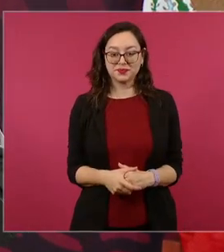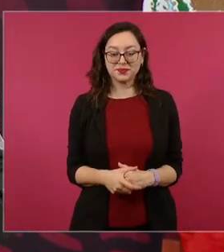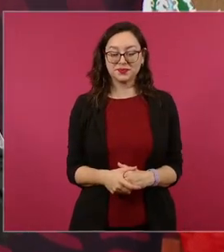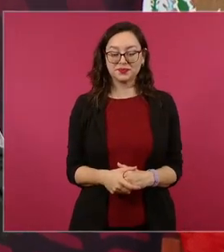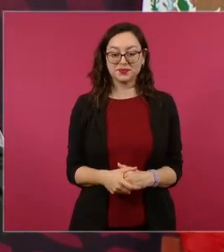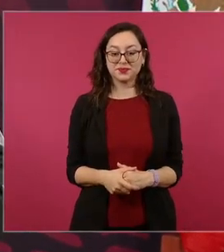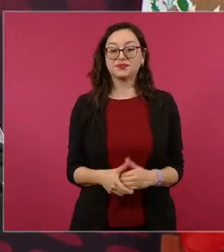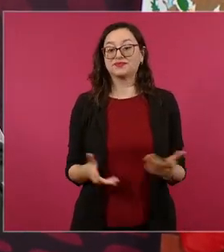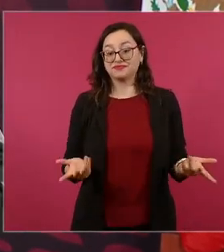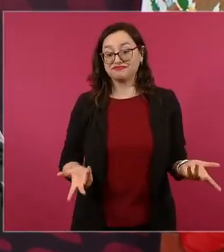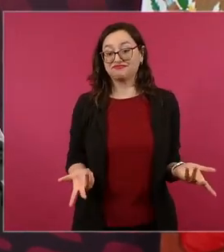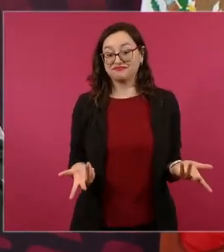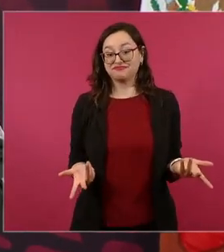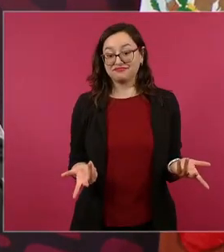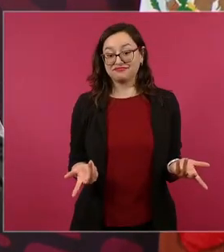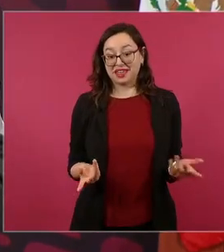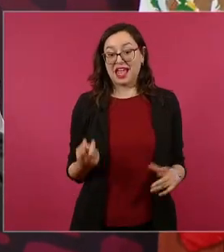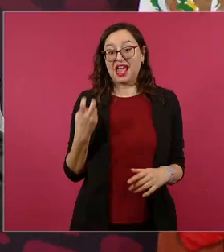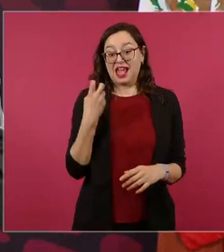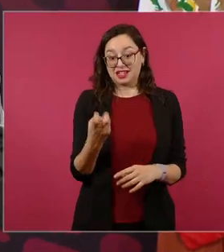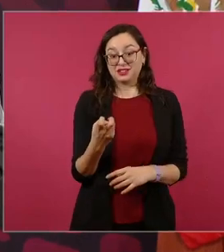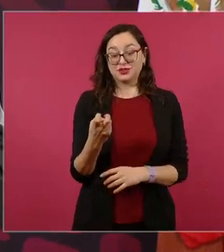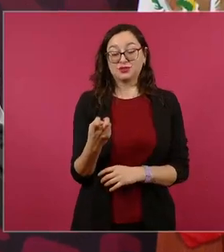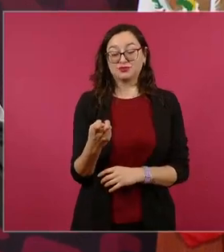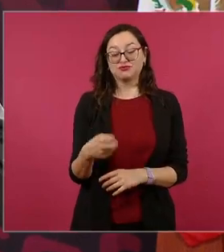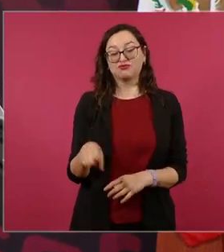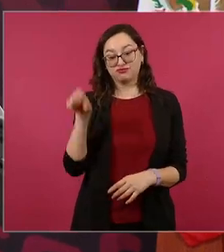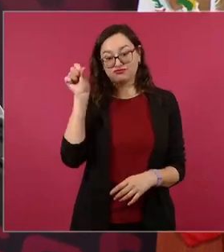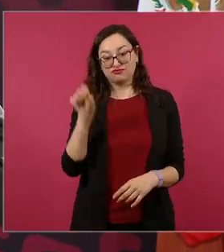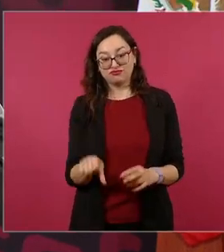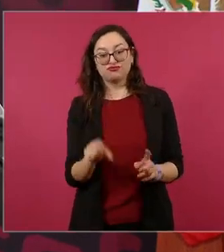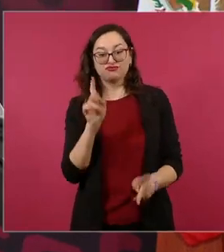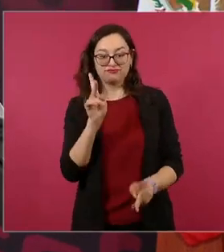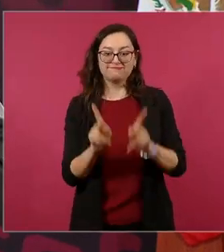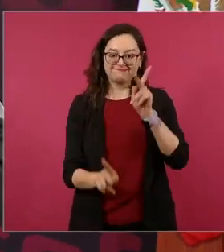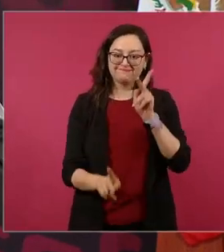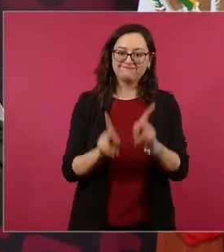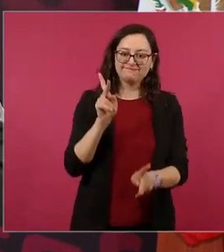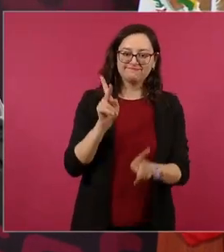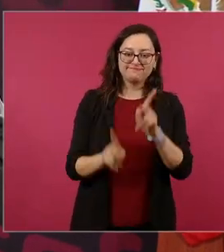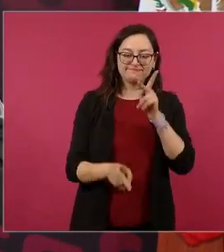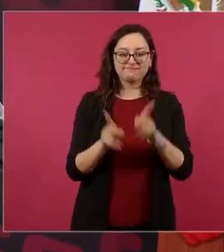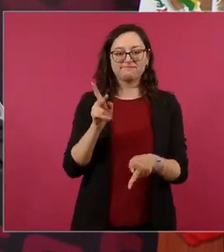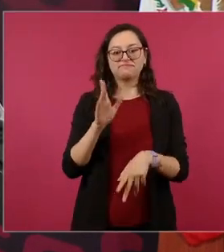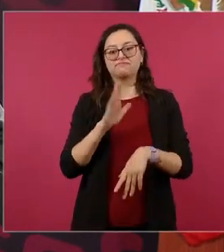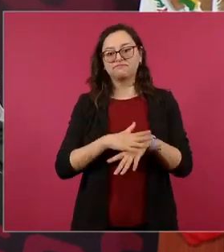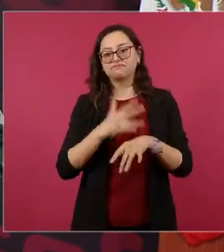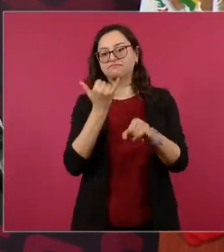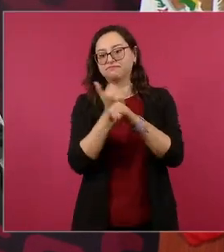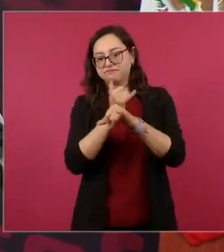Y de eso vamos a hablar el día de hoy. Vamos a darles información